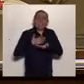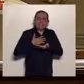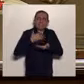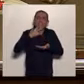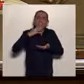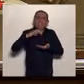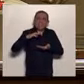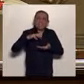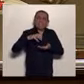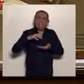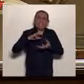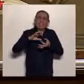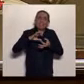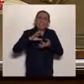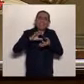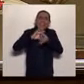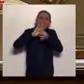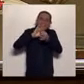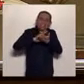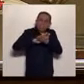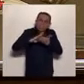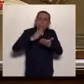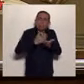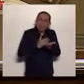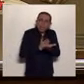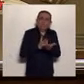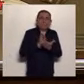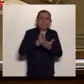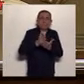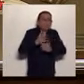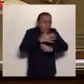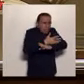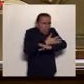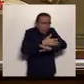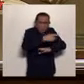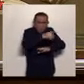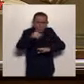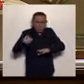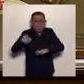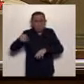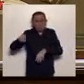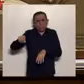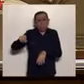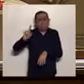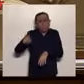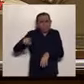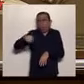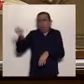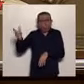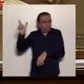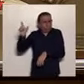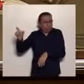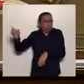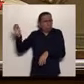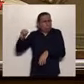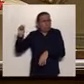sangre, sangre de la alianza nueva y eterna, que será derramada por ustedes y por